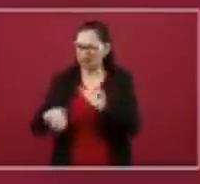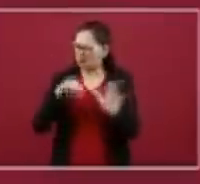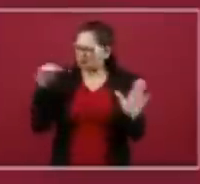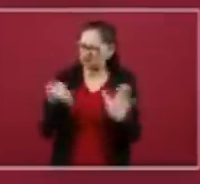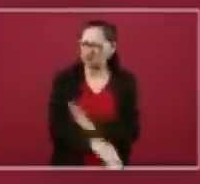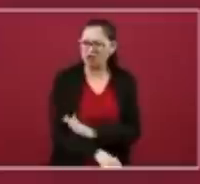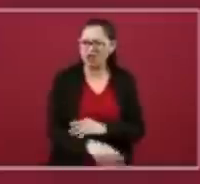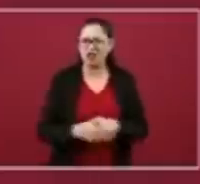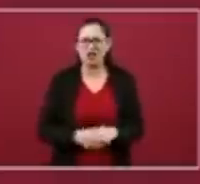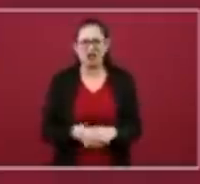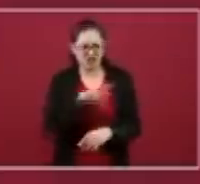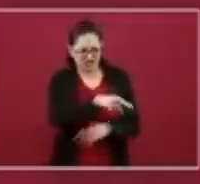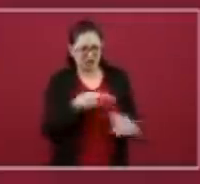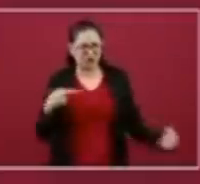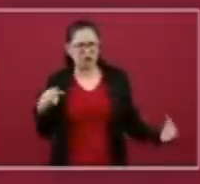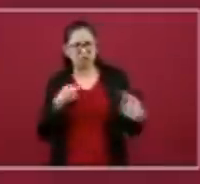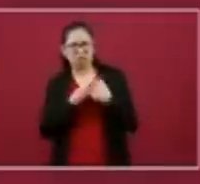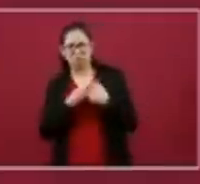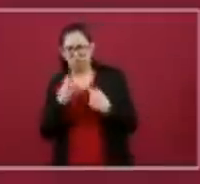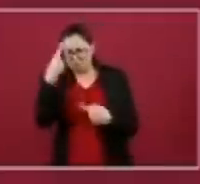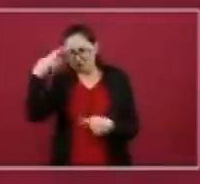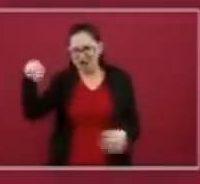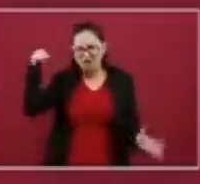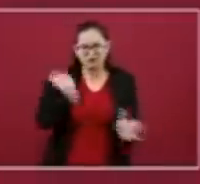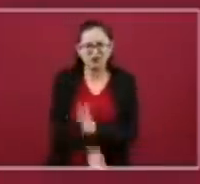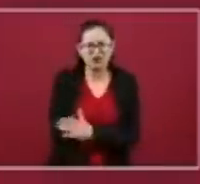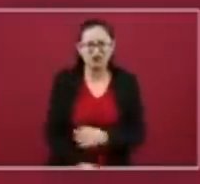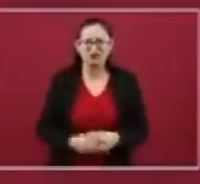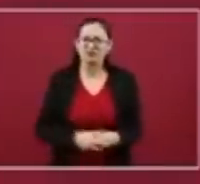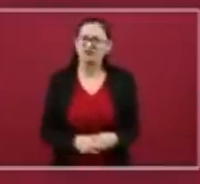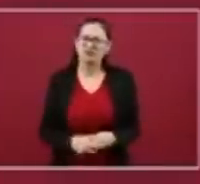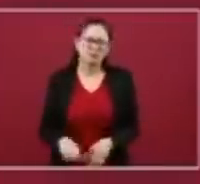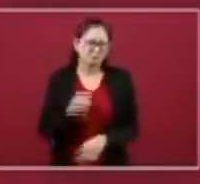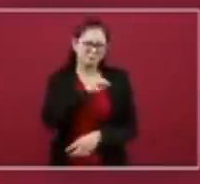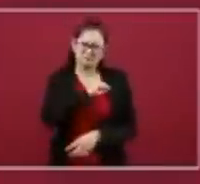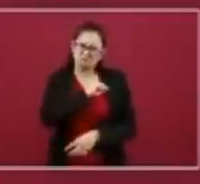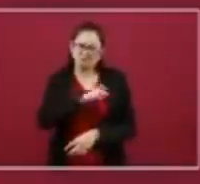¿Para eso es la oposición? Se me hace muy mezquino,